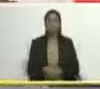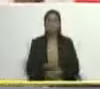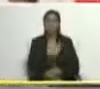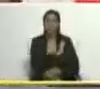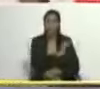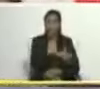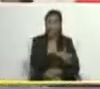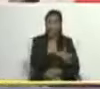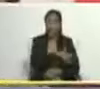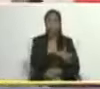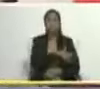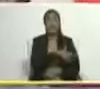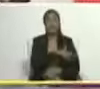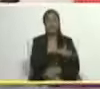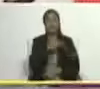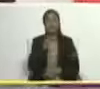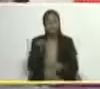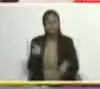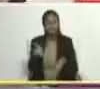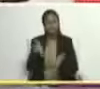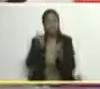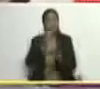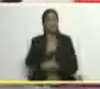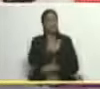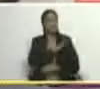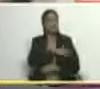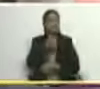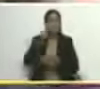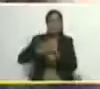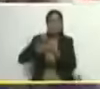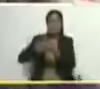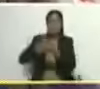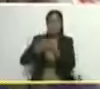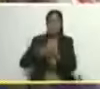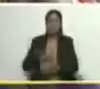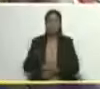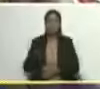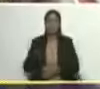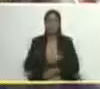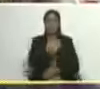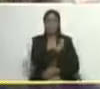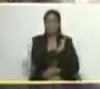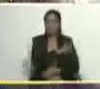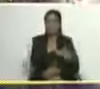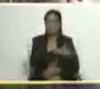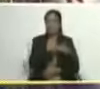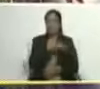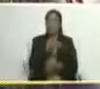Palestina vive, Palestina lucha y Palestina prevalecerá